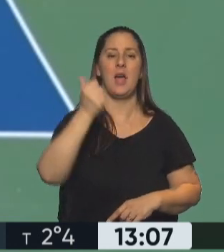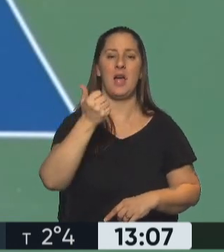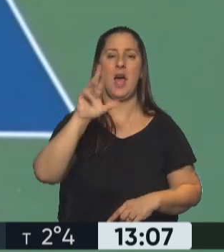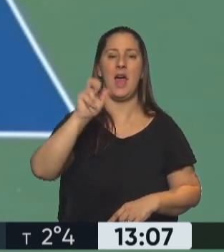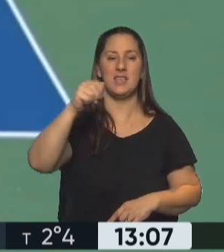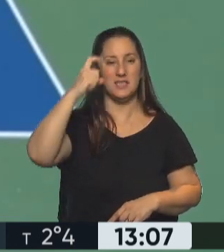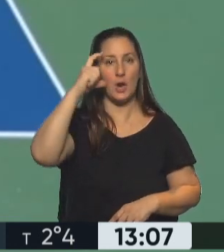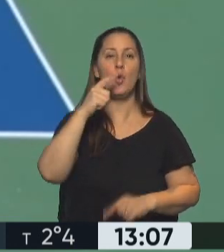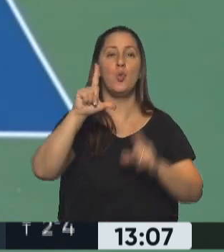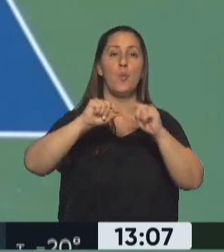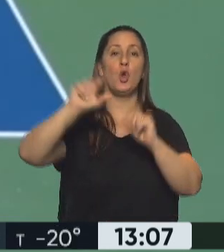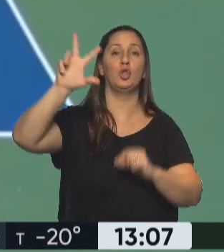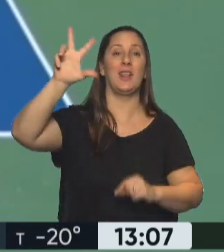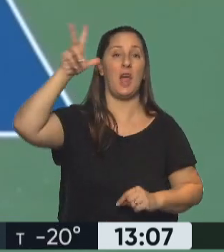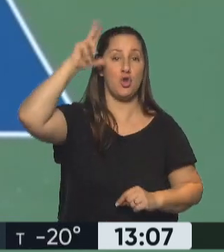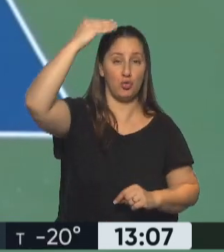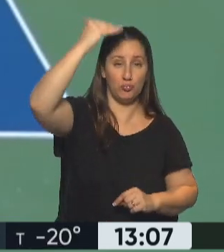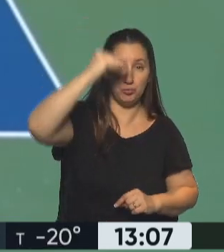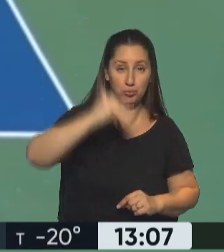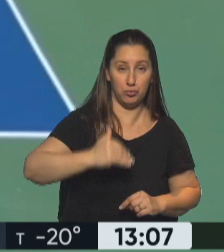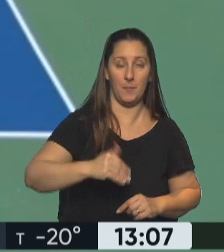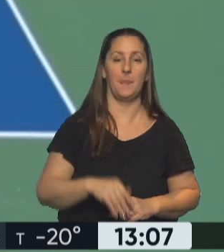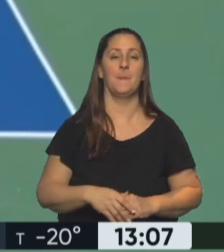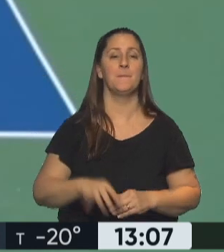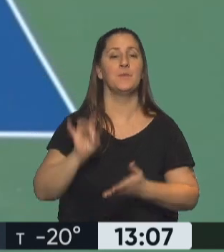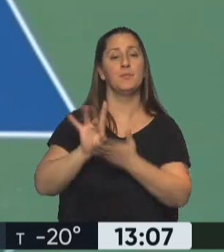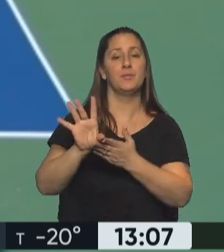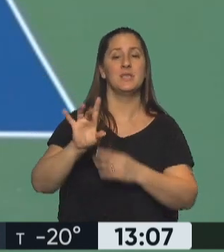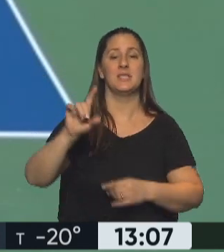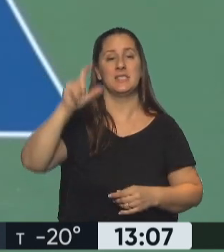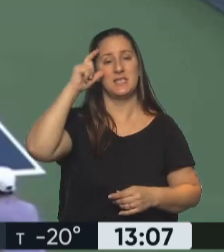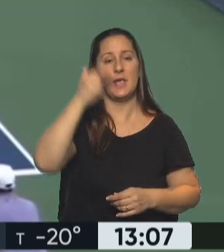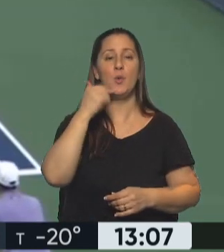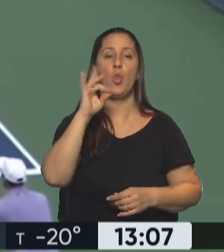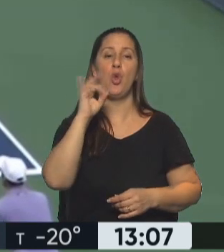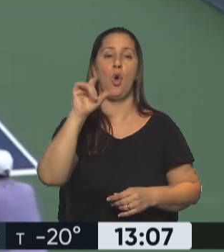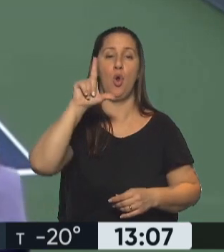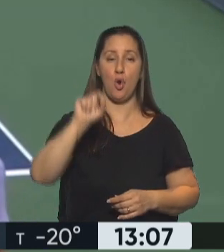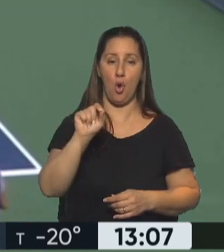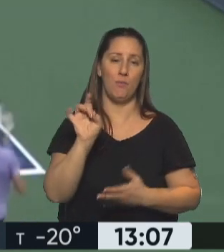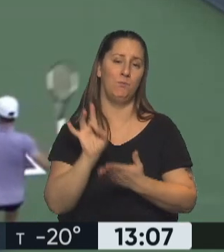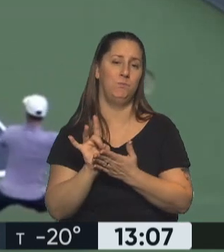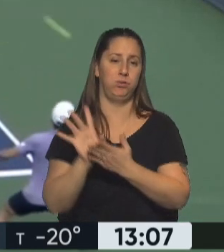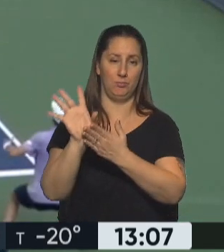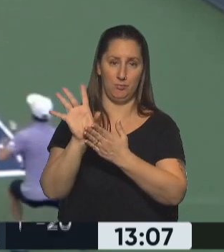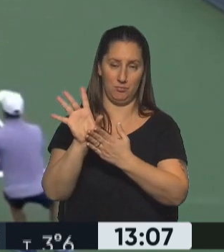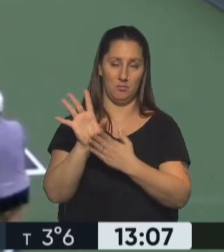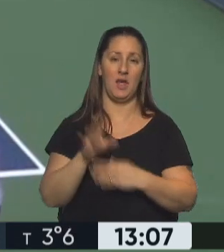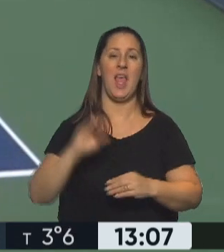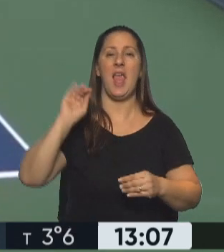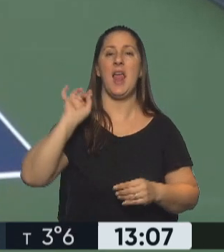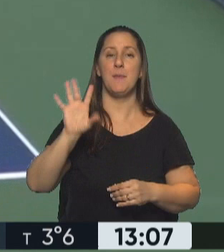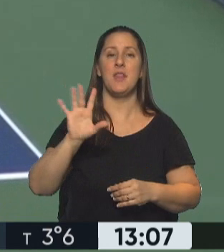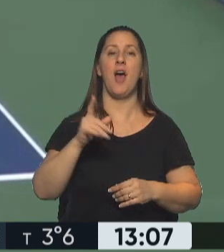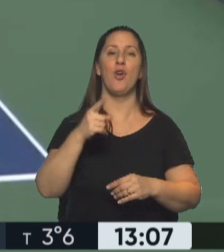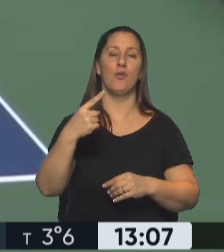número 38 del mundo. El que se quedó afuera fue Francisco Cerúndolo, quedó eliminado tras caer frente al